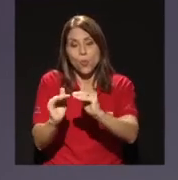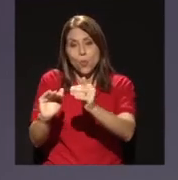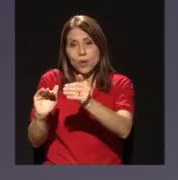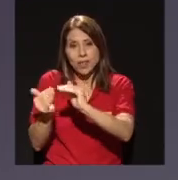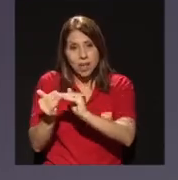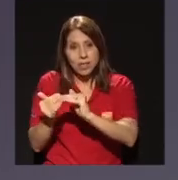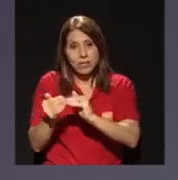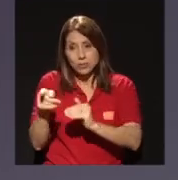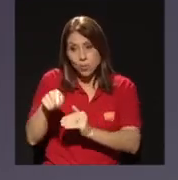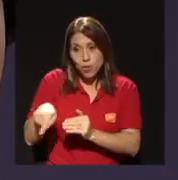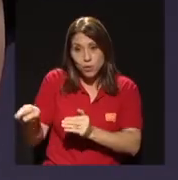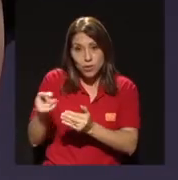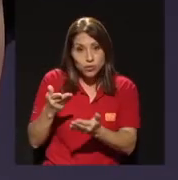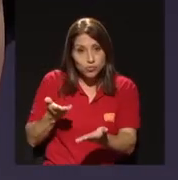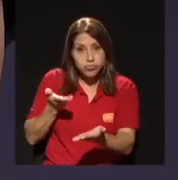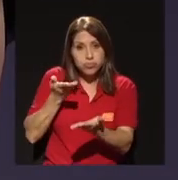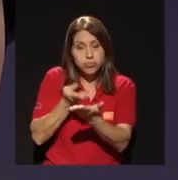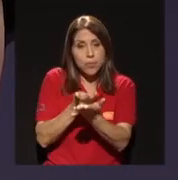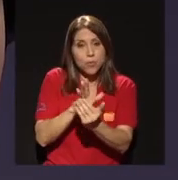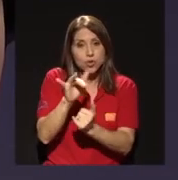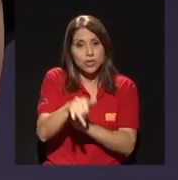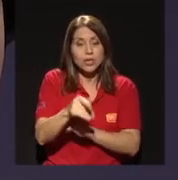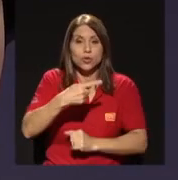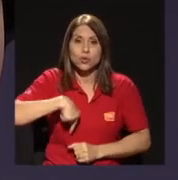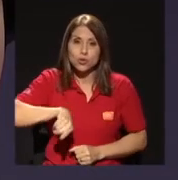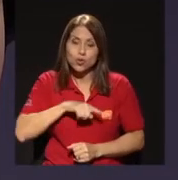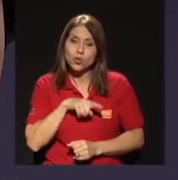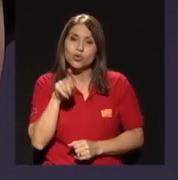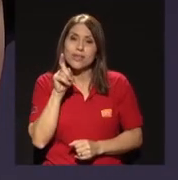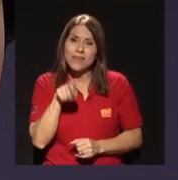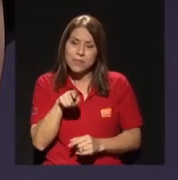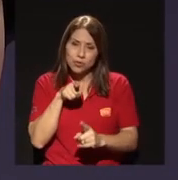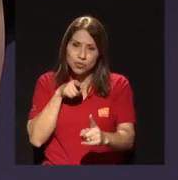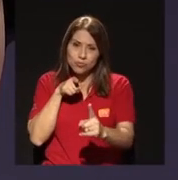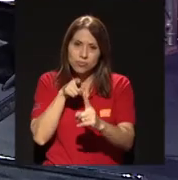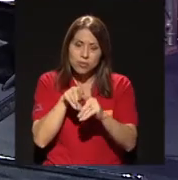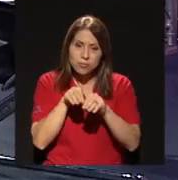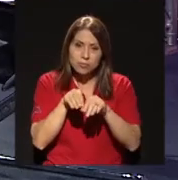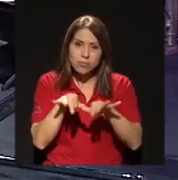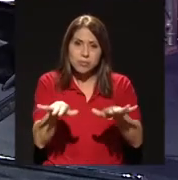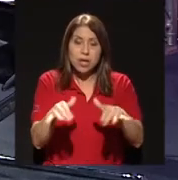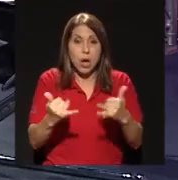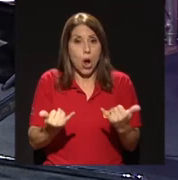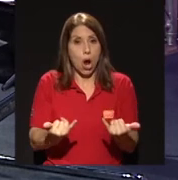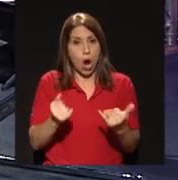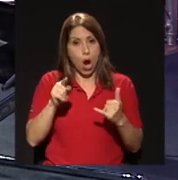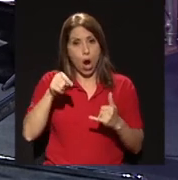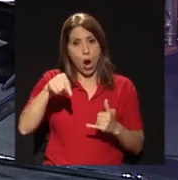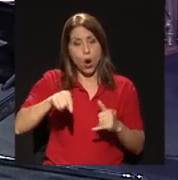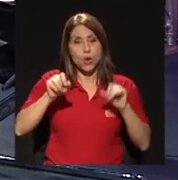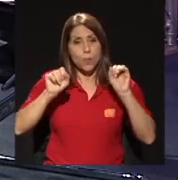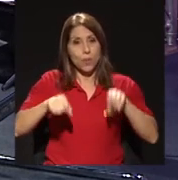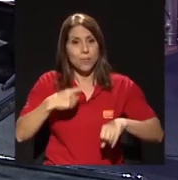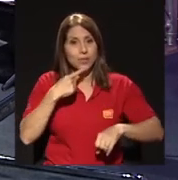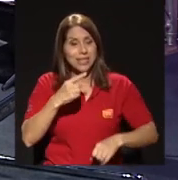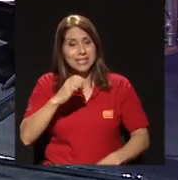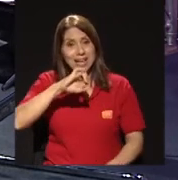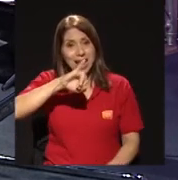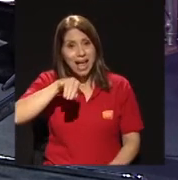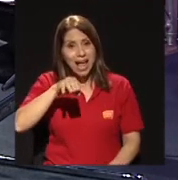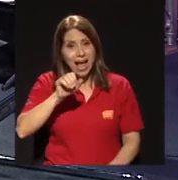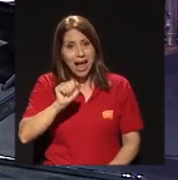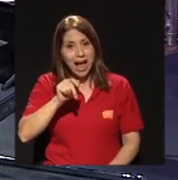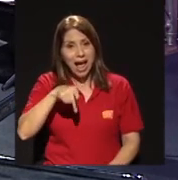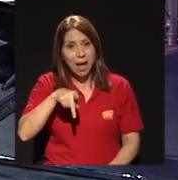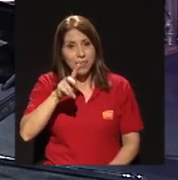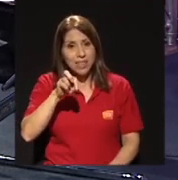Tenemos que llegar hasta los lugares más pequeños. Hoy podemos decir que Habdeba, ¿sabe dónde se encuentra?